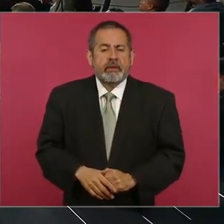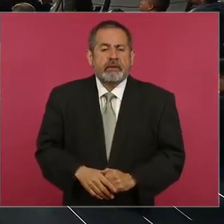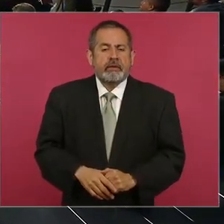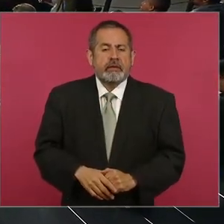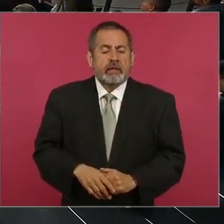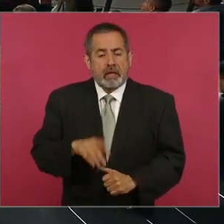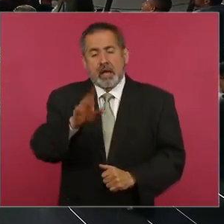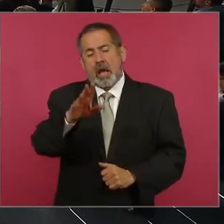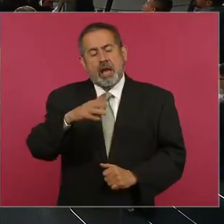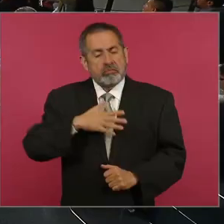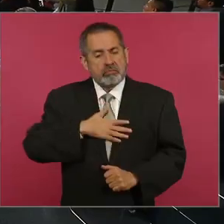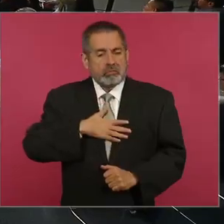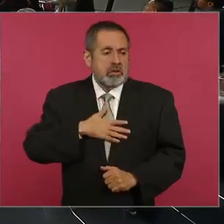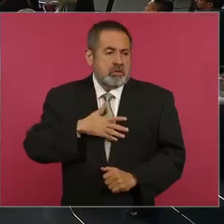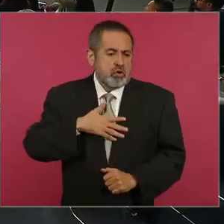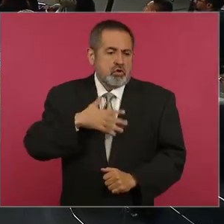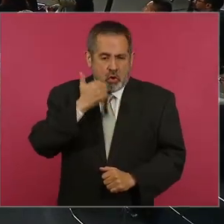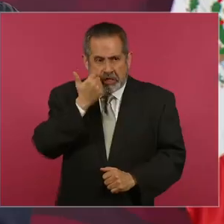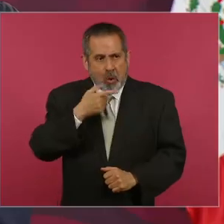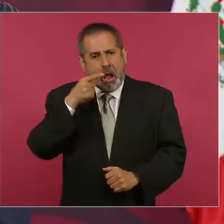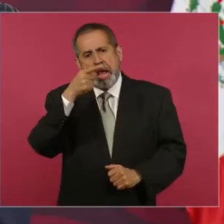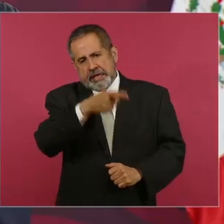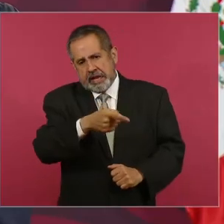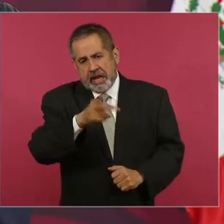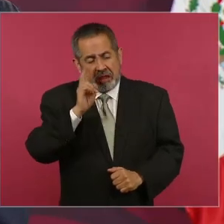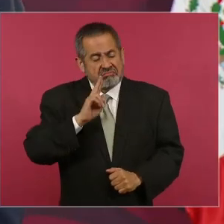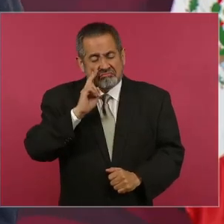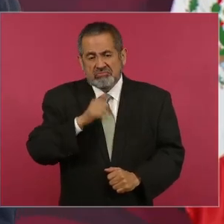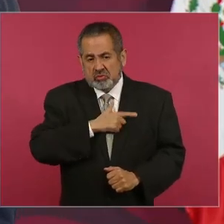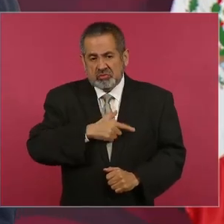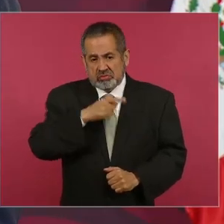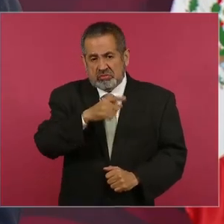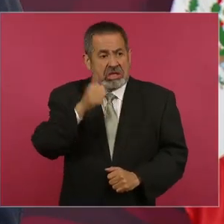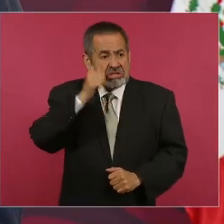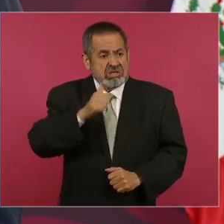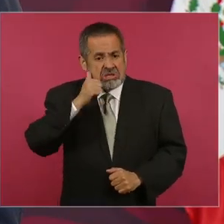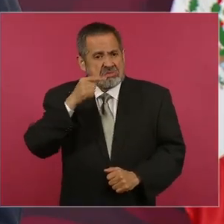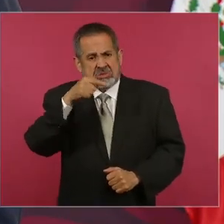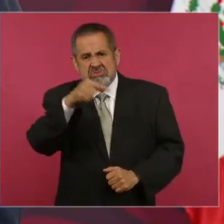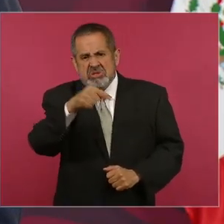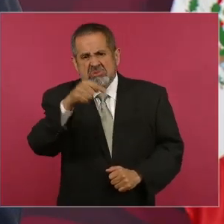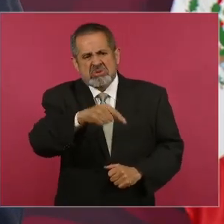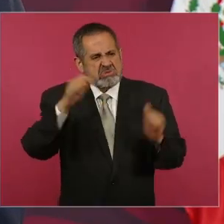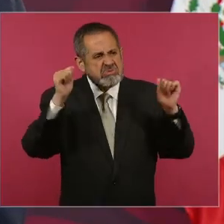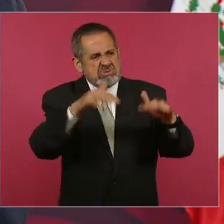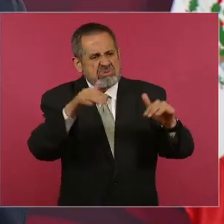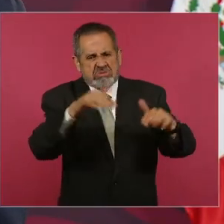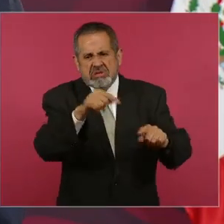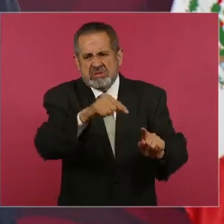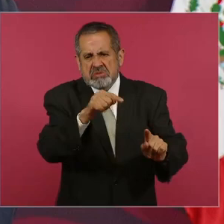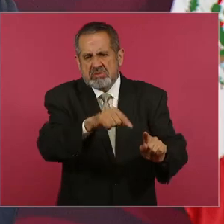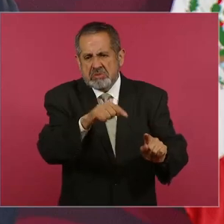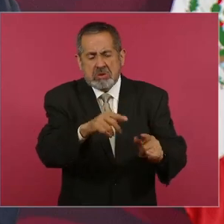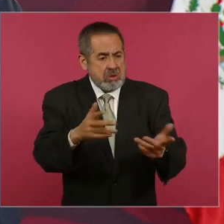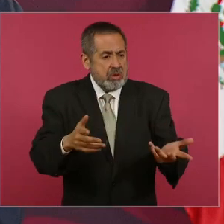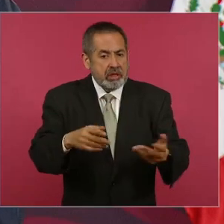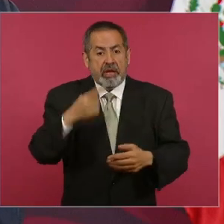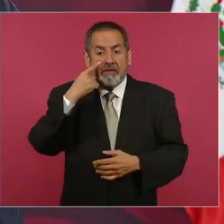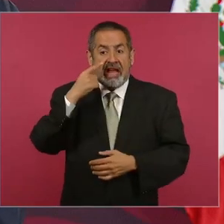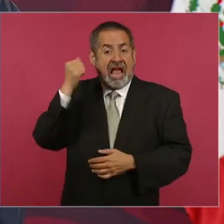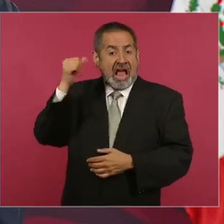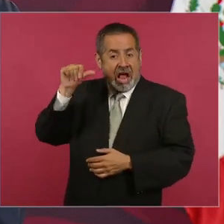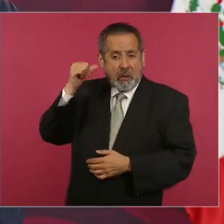a mí me gustaría hacerla ya, si siempre se ha hecho. Es que Acapulco